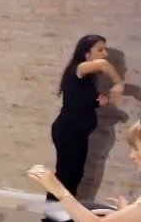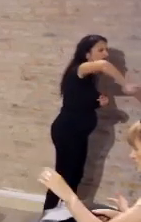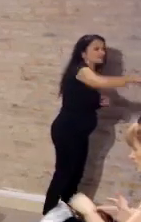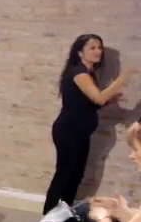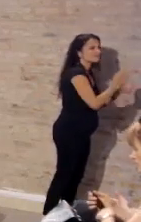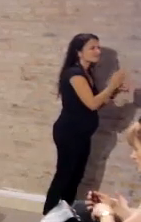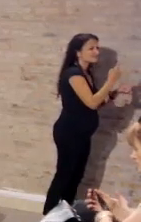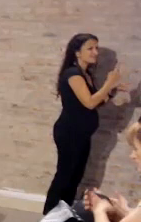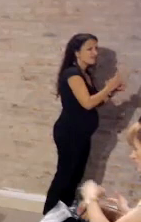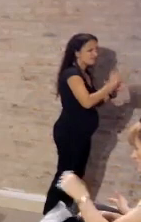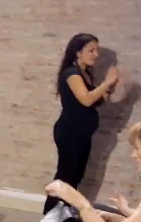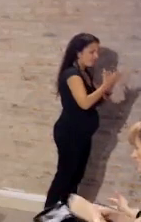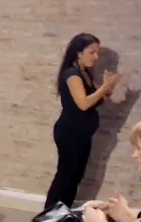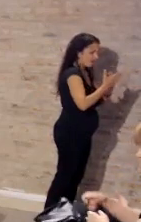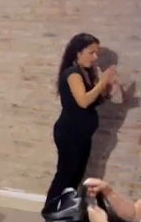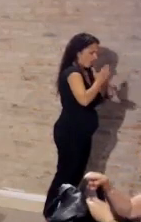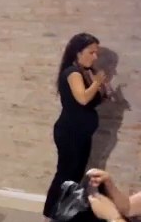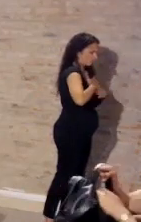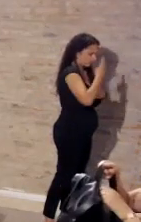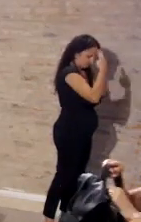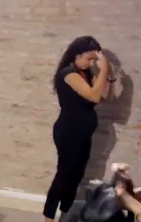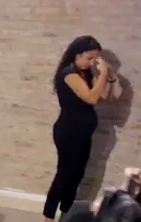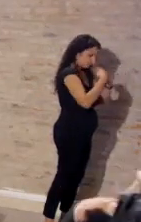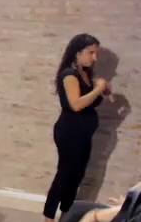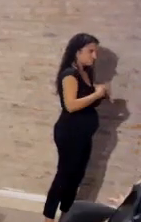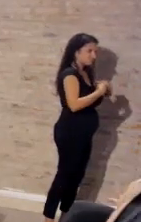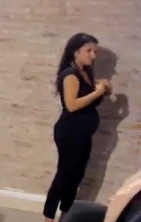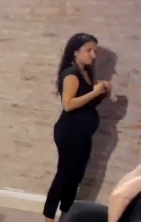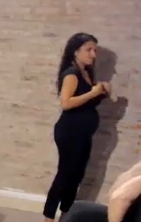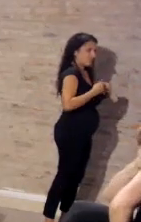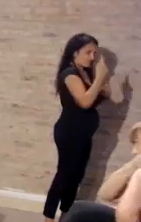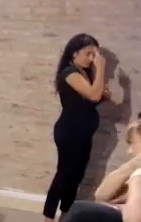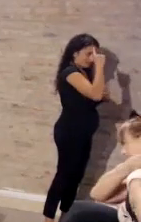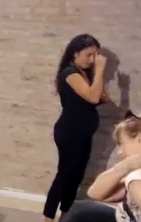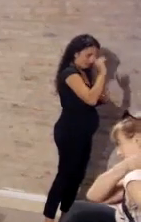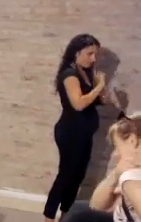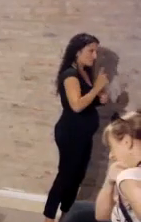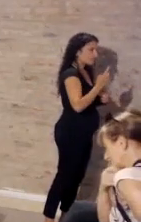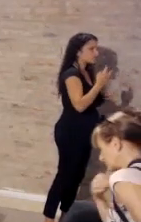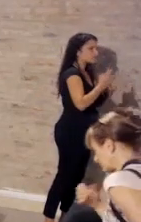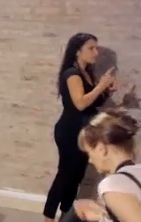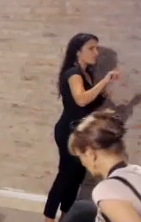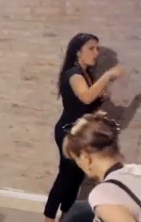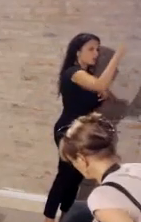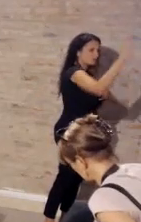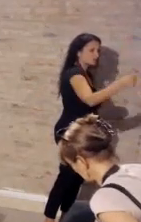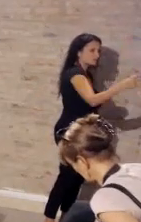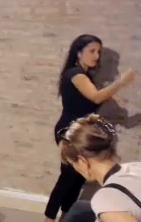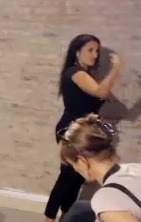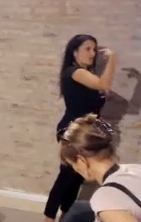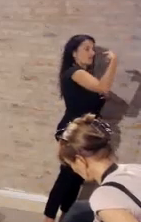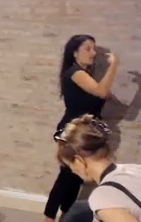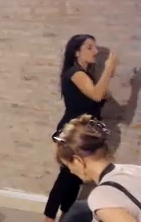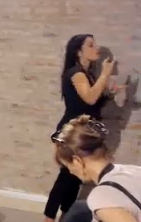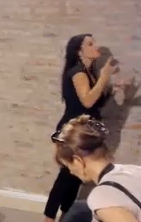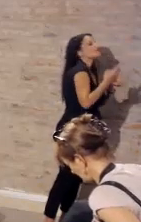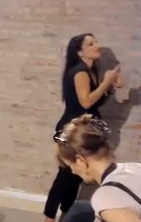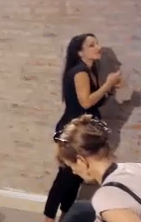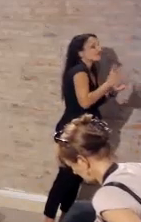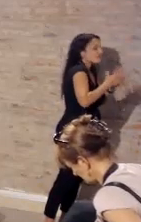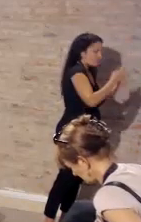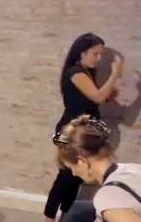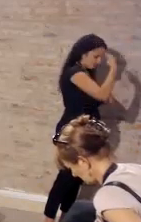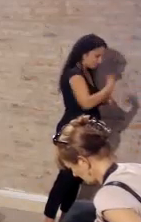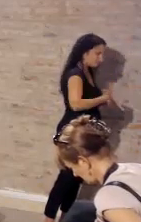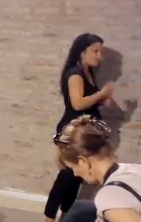muy eh atravesadas por por esta mirada de de desconformidad Con quienes somos y con